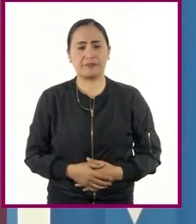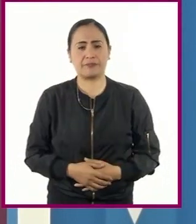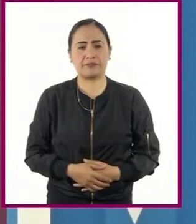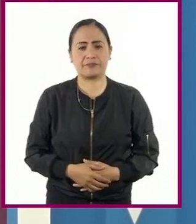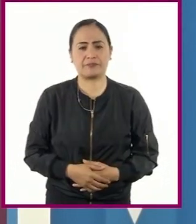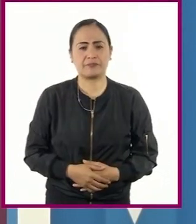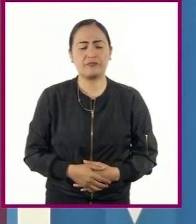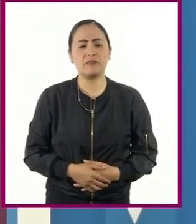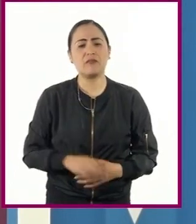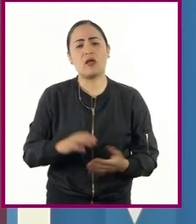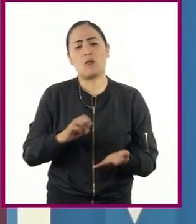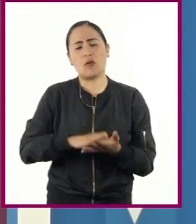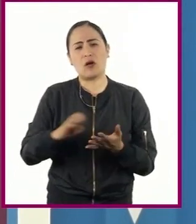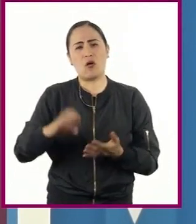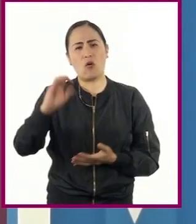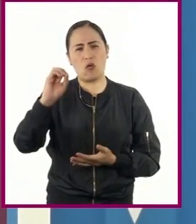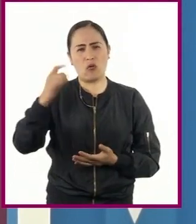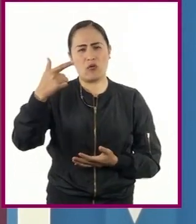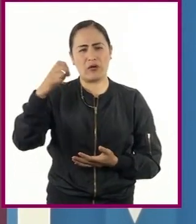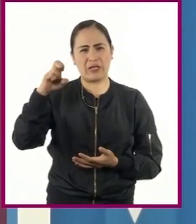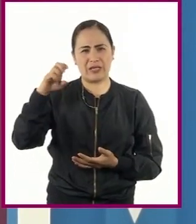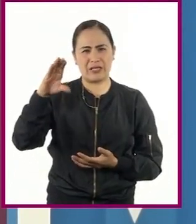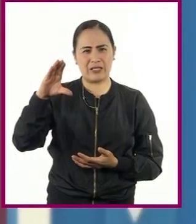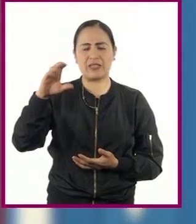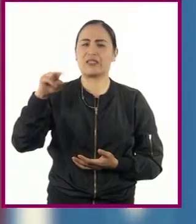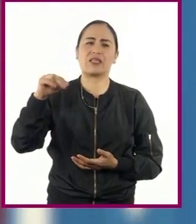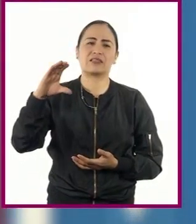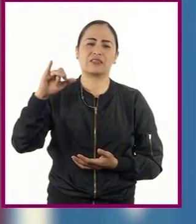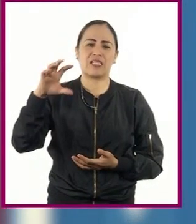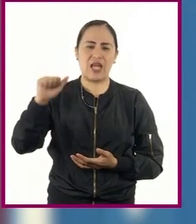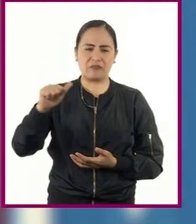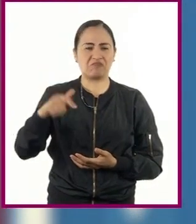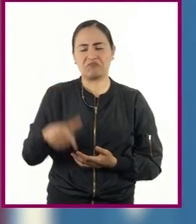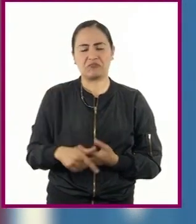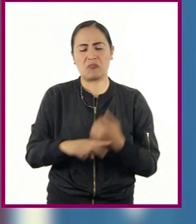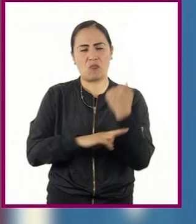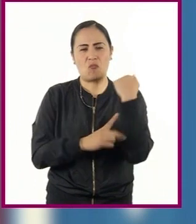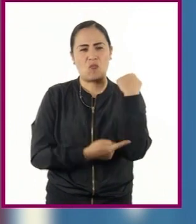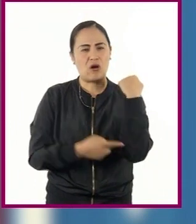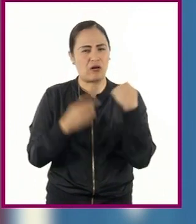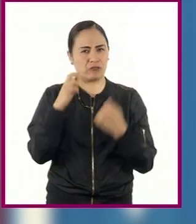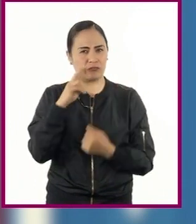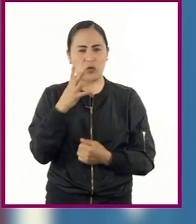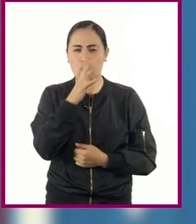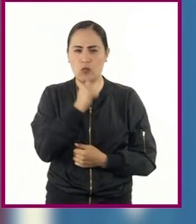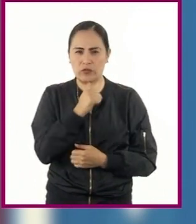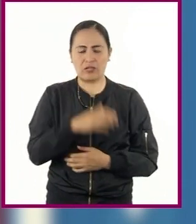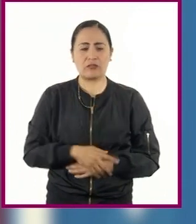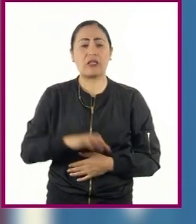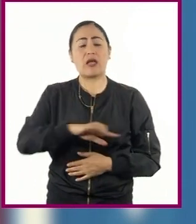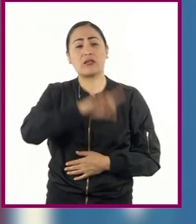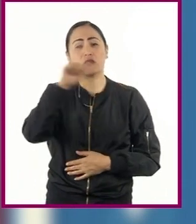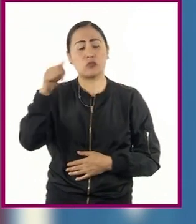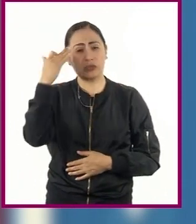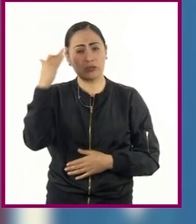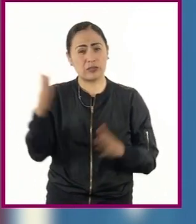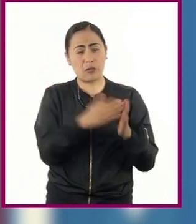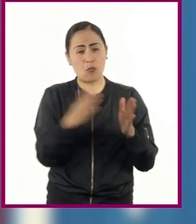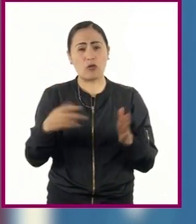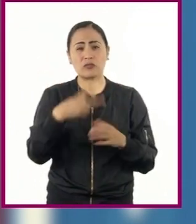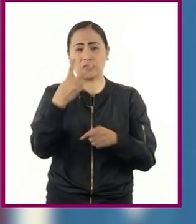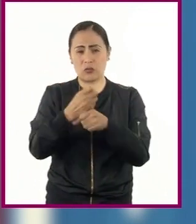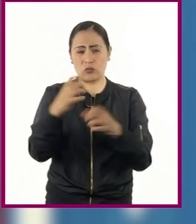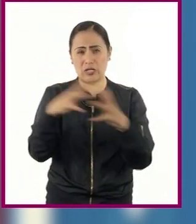de la eugenesia, como estudiaron anteriormente. Las mujeres se empoderaron notablemente durante la Segunda Guerra